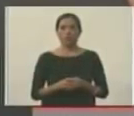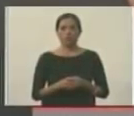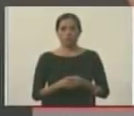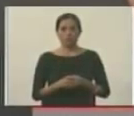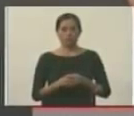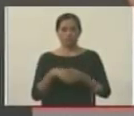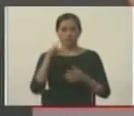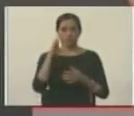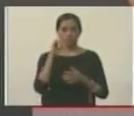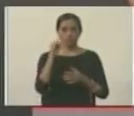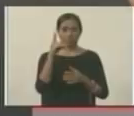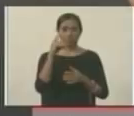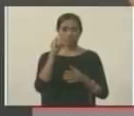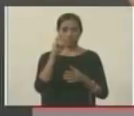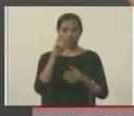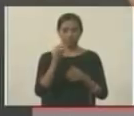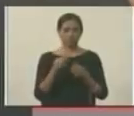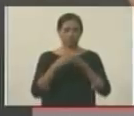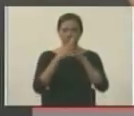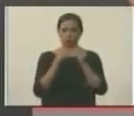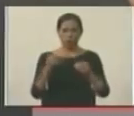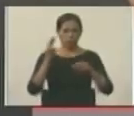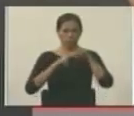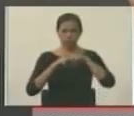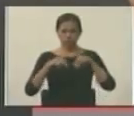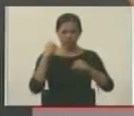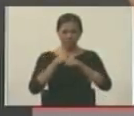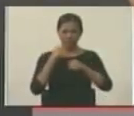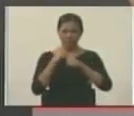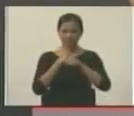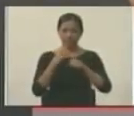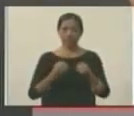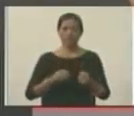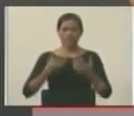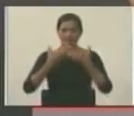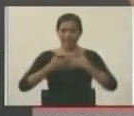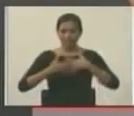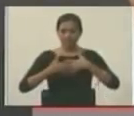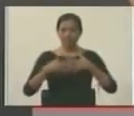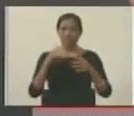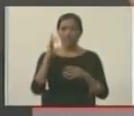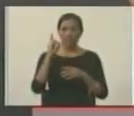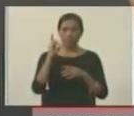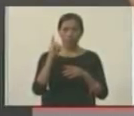los trabajadores de las briqueteras, los trabajadores de las industrias del aluminio,